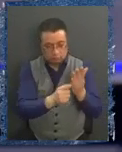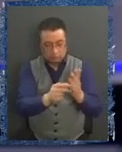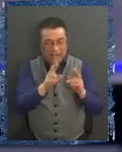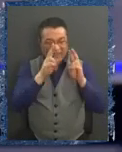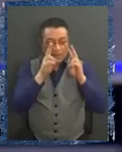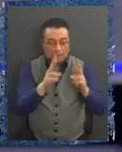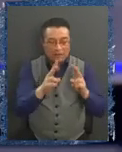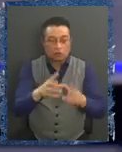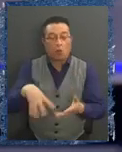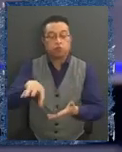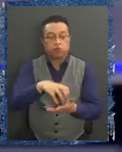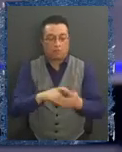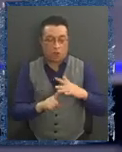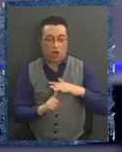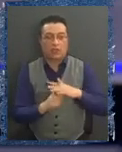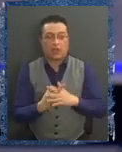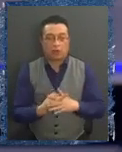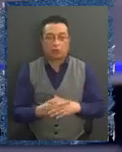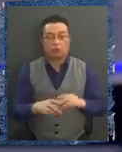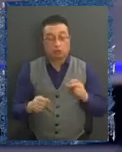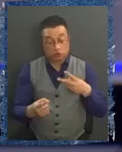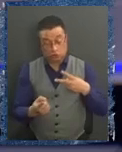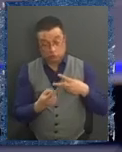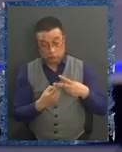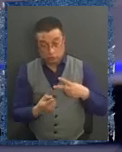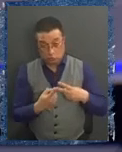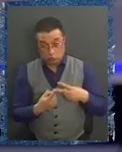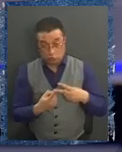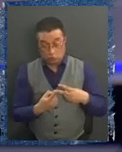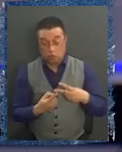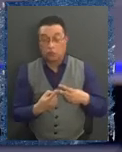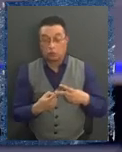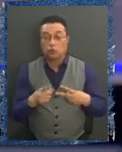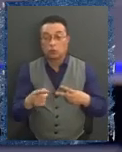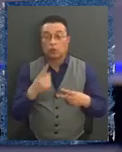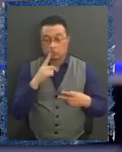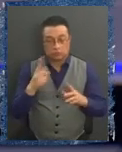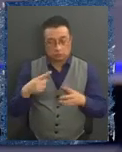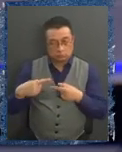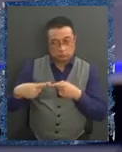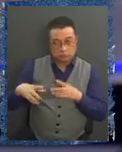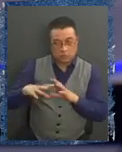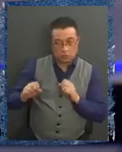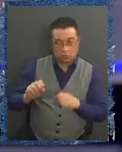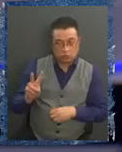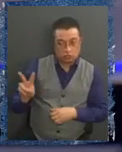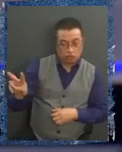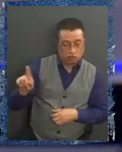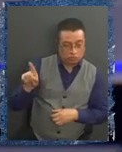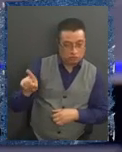originarios. Y una segunda precisión, y aquí en discrepancia con dos de nuestros panelistas,